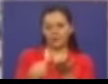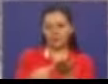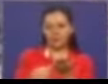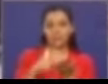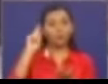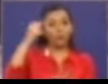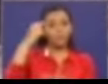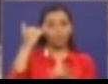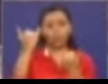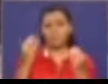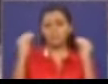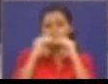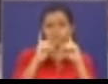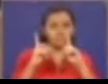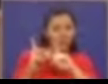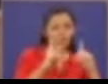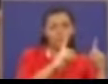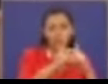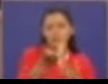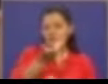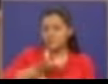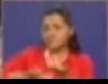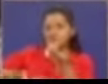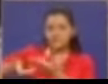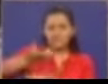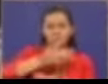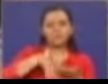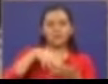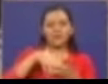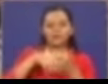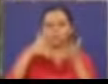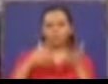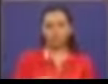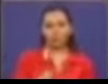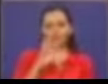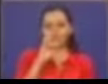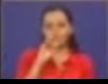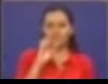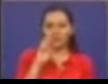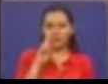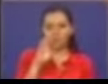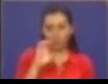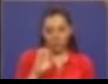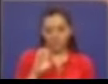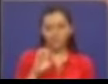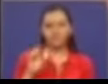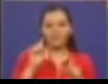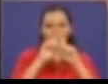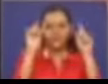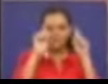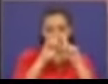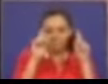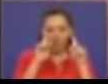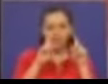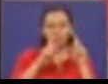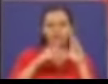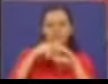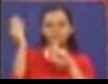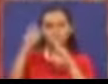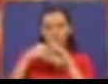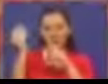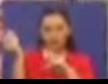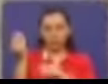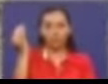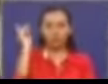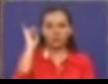que más dialoga. Lo ha hecho con los estudiantes de la FEWE. Con empresarios, con exportadores, con